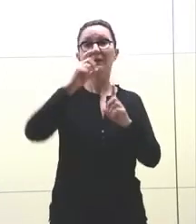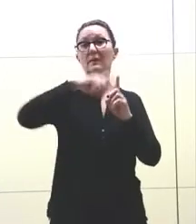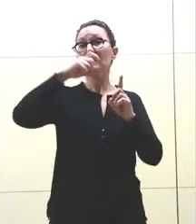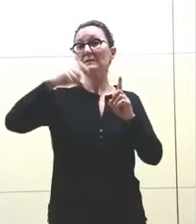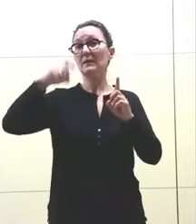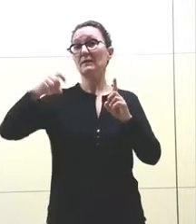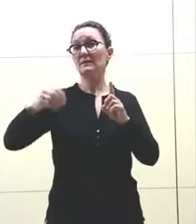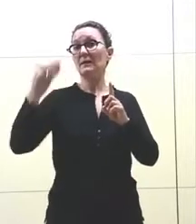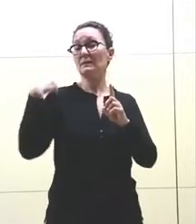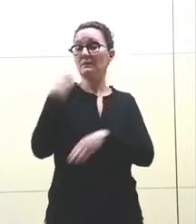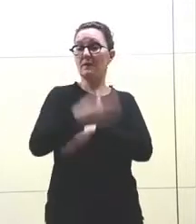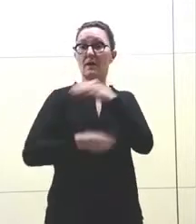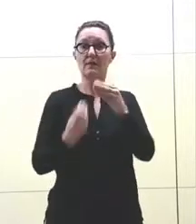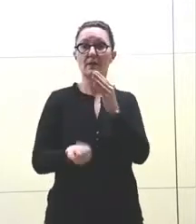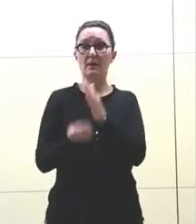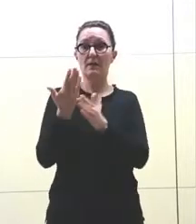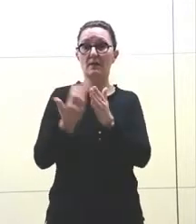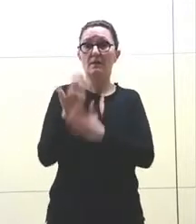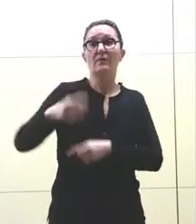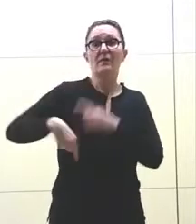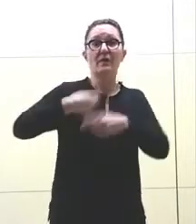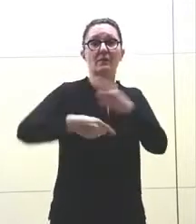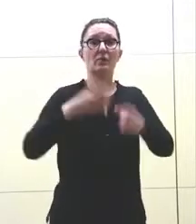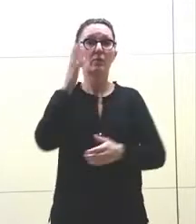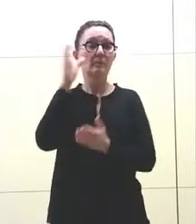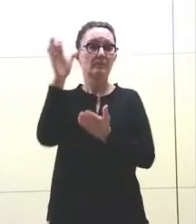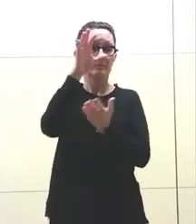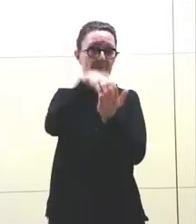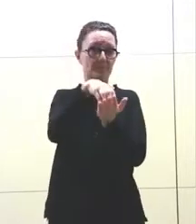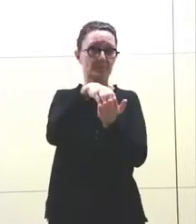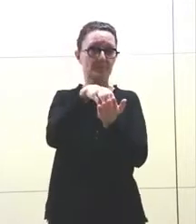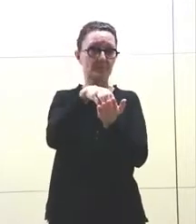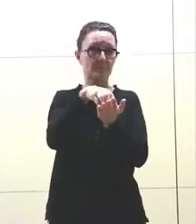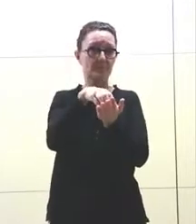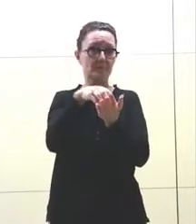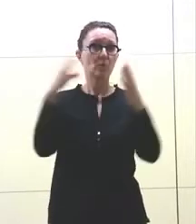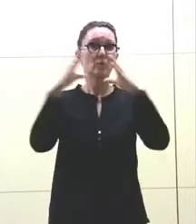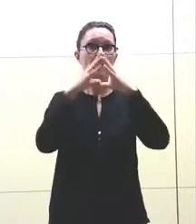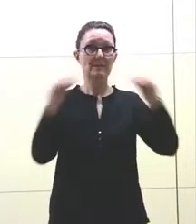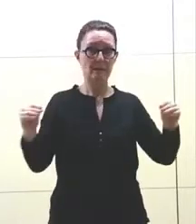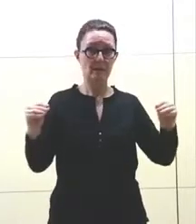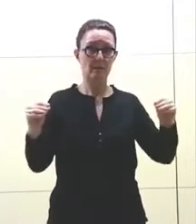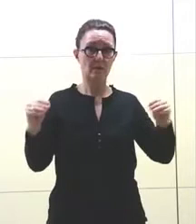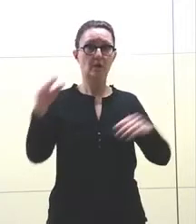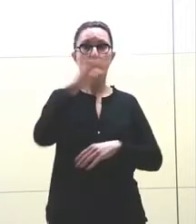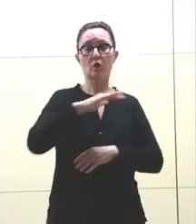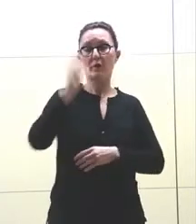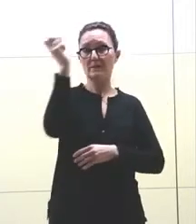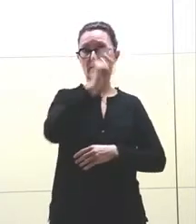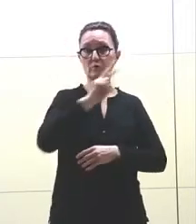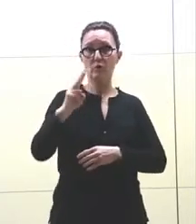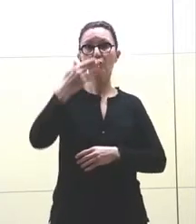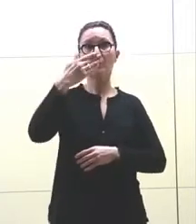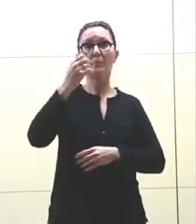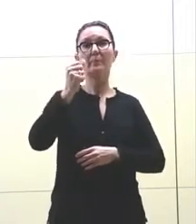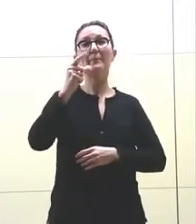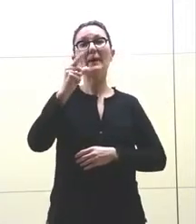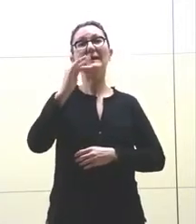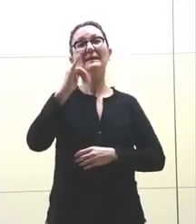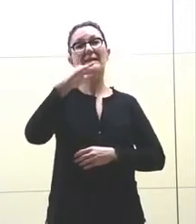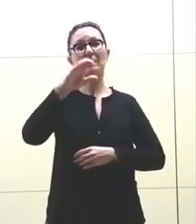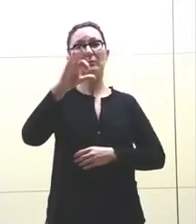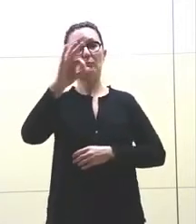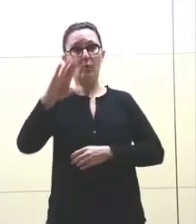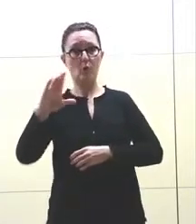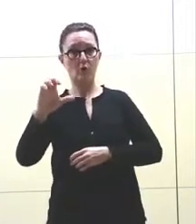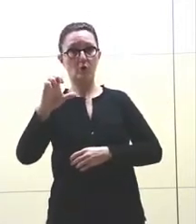hacen a diario un observatorio de la Universidad de Johns Hopkins en Baltimore. Y vemos cómo